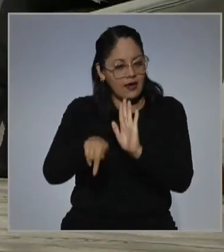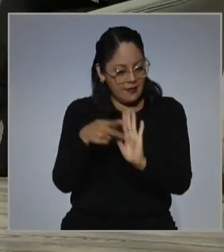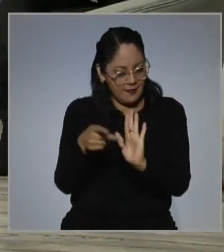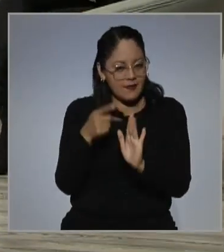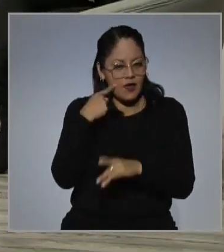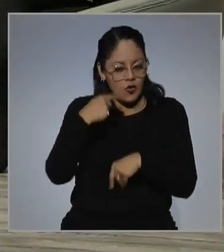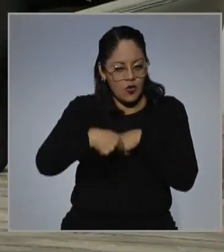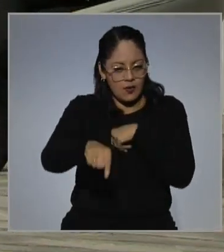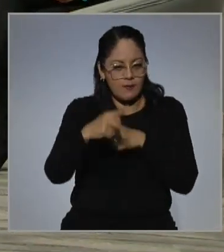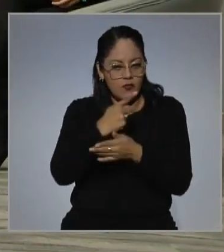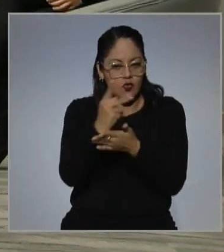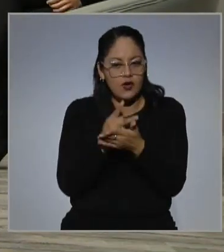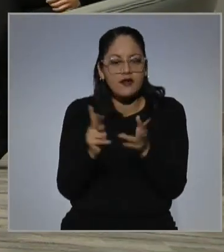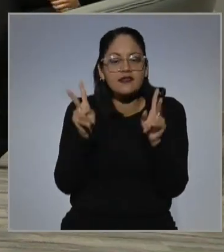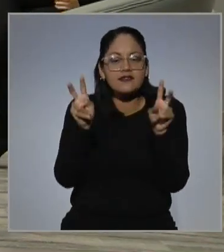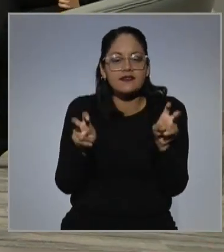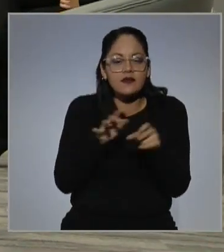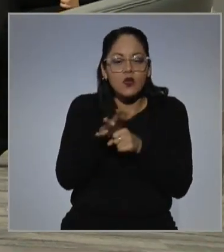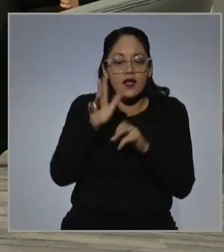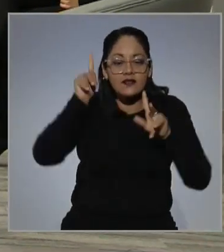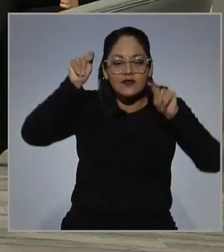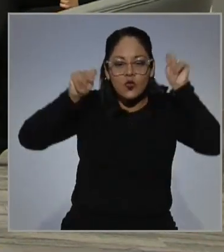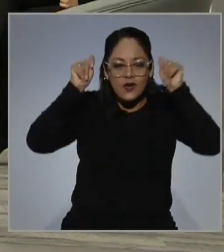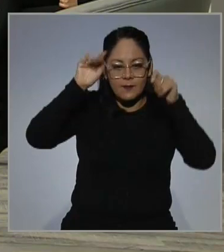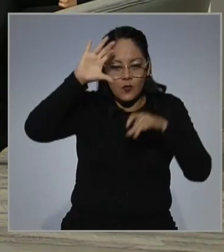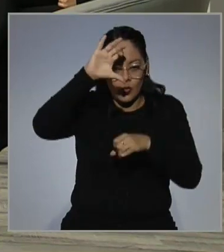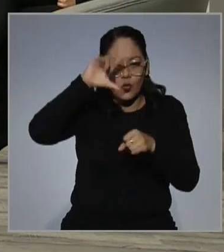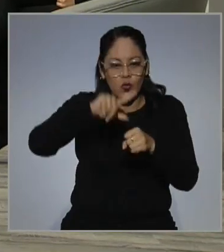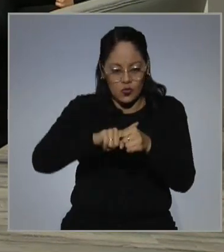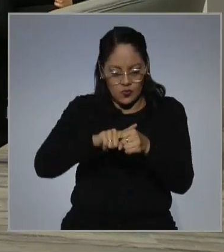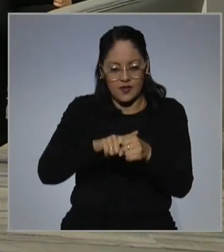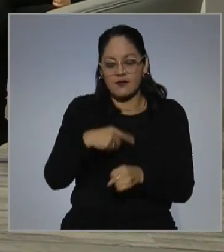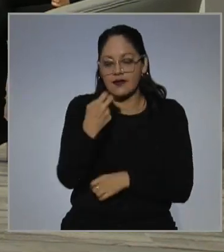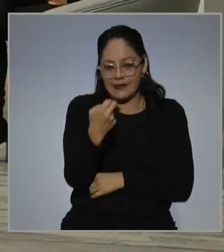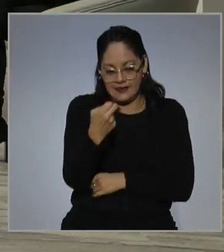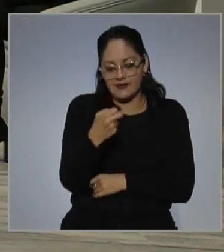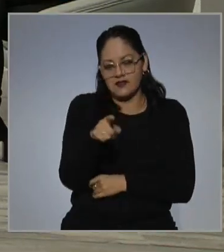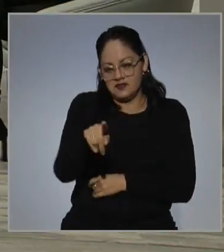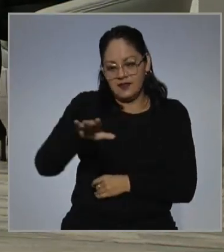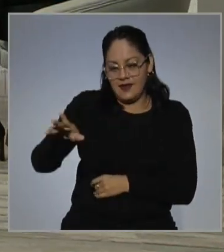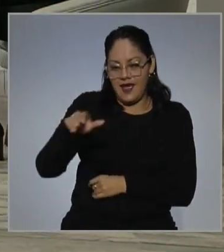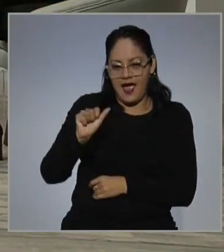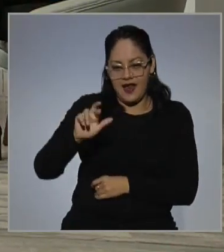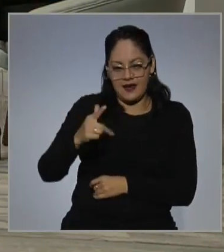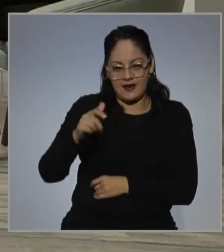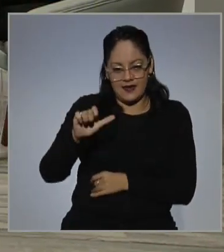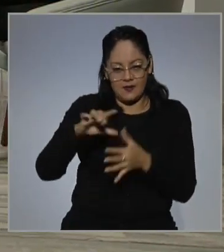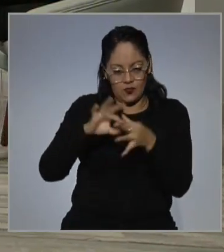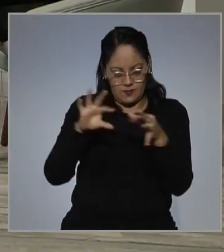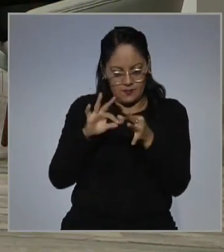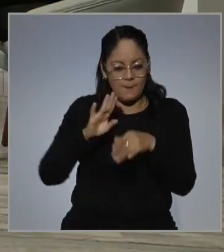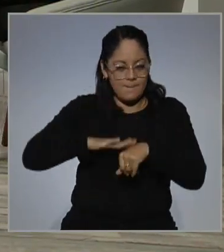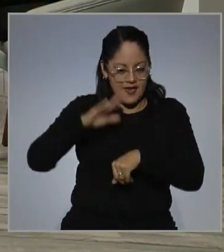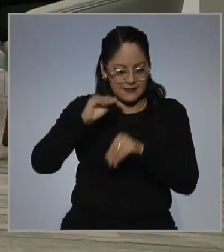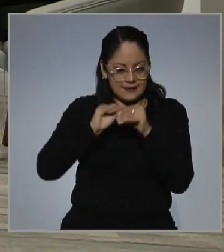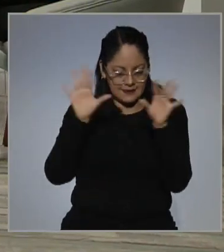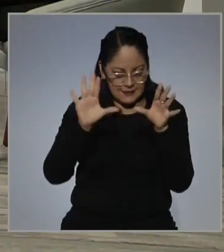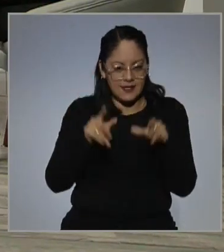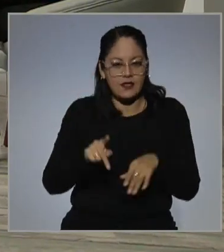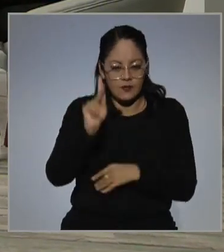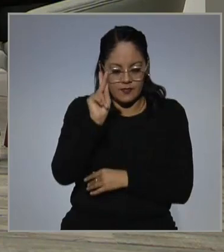durante el programa, del turismo cultural, ¿no? Que seguramente Argel puede profundizar en ello, pero